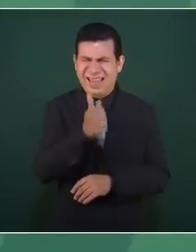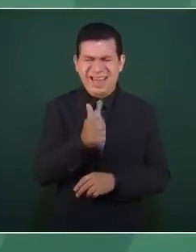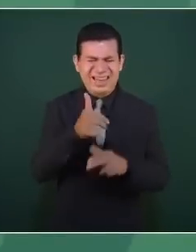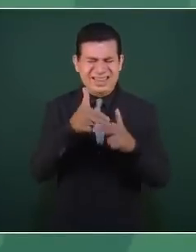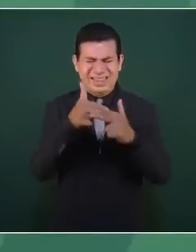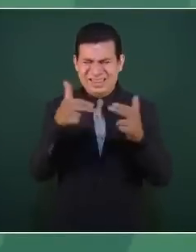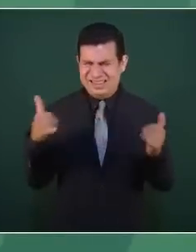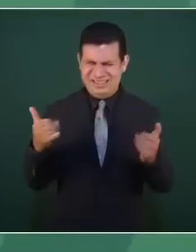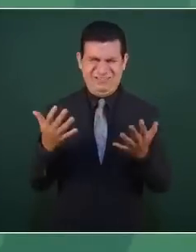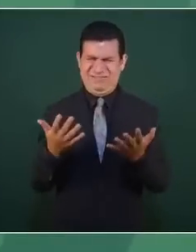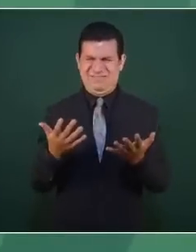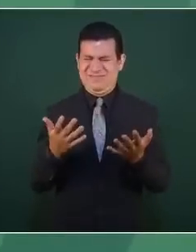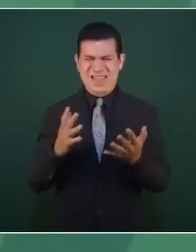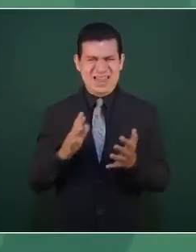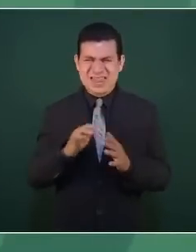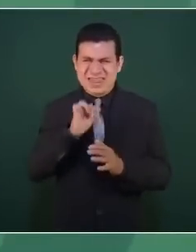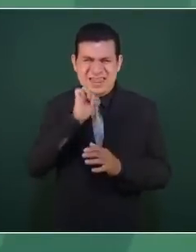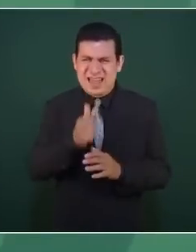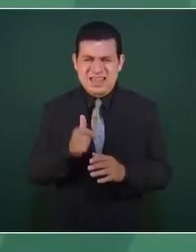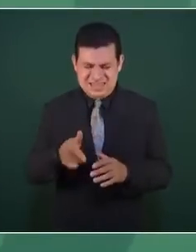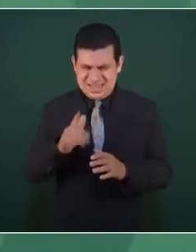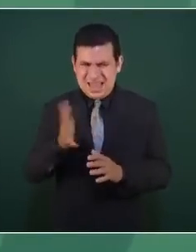no hay reacciones,